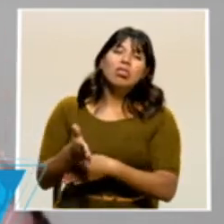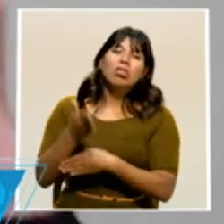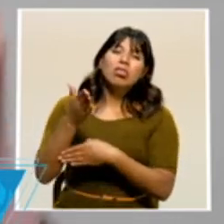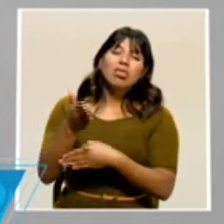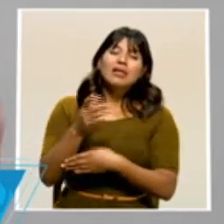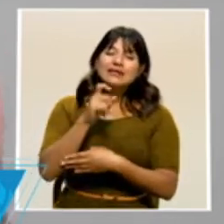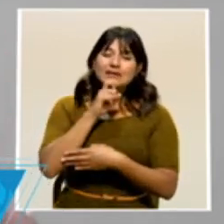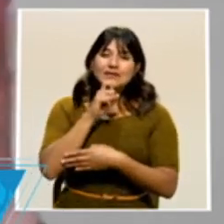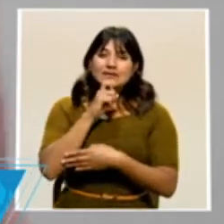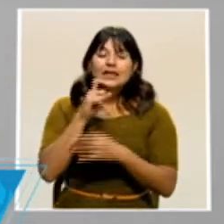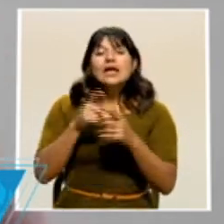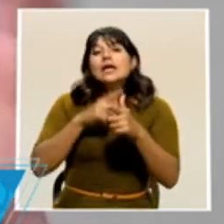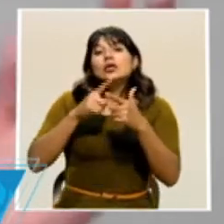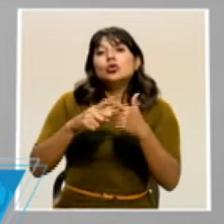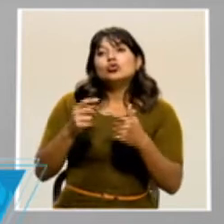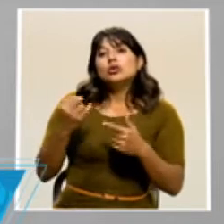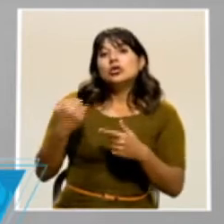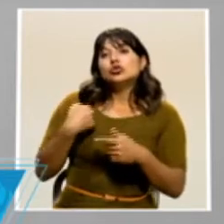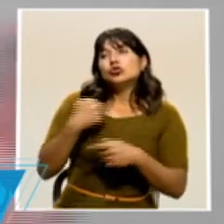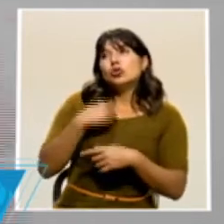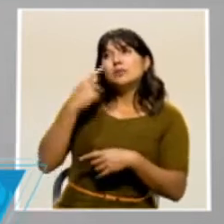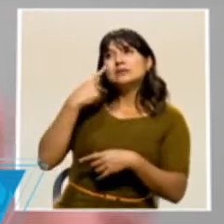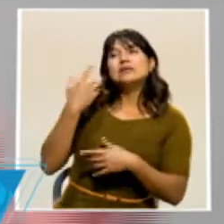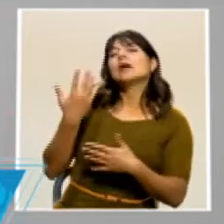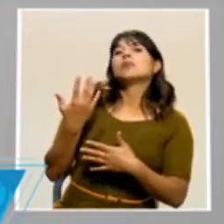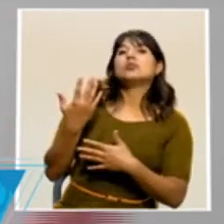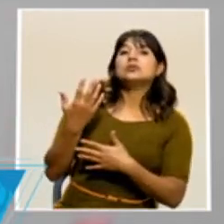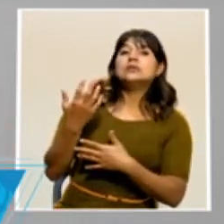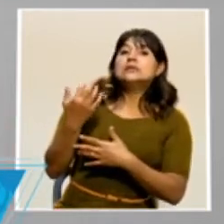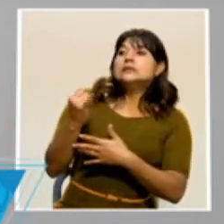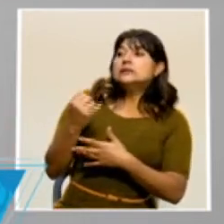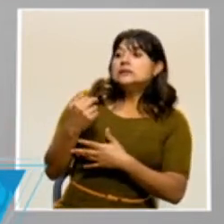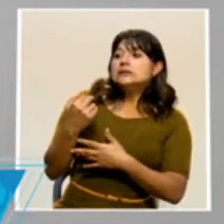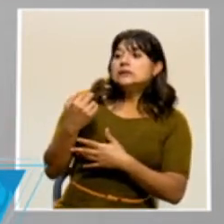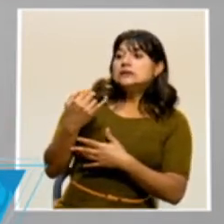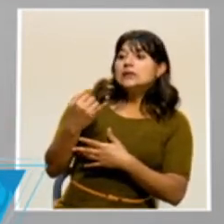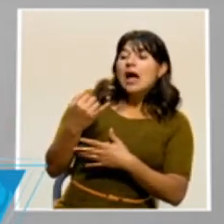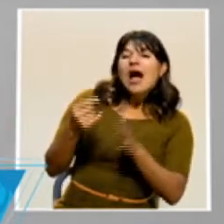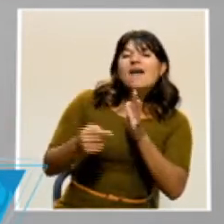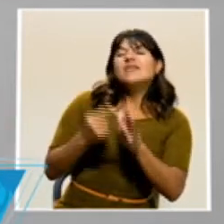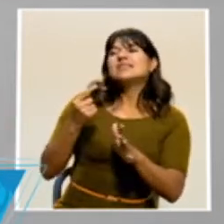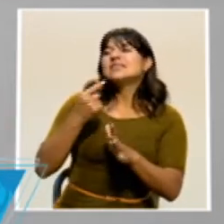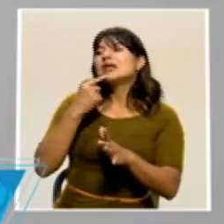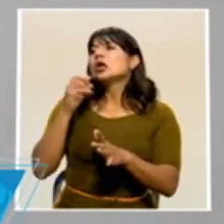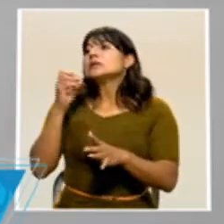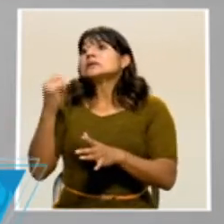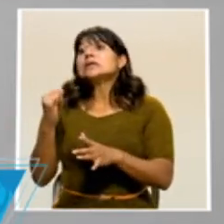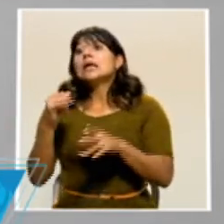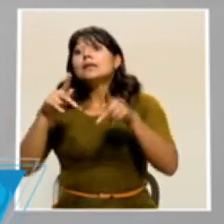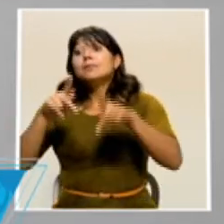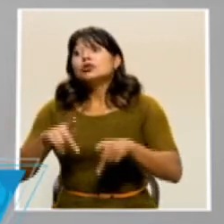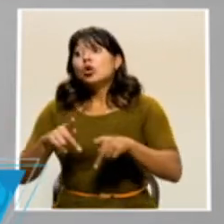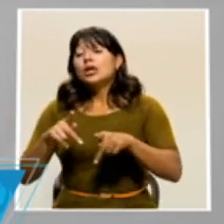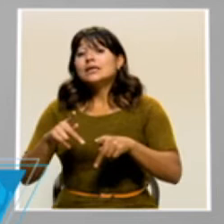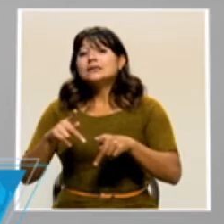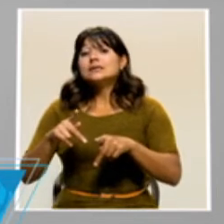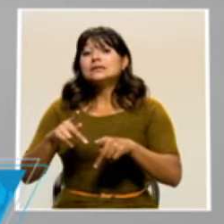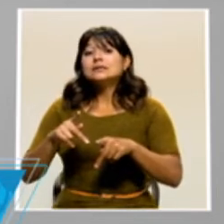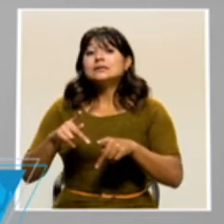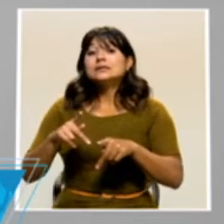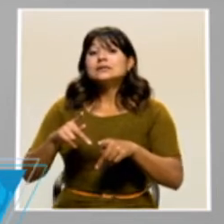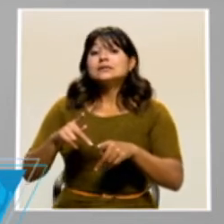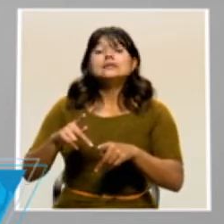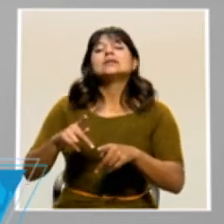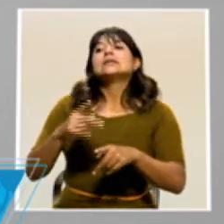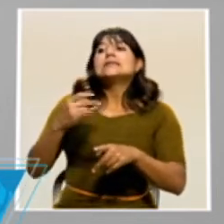bueno, si sumamos y restamos y evitamos la evasión, tal vez no tendríamos déficit, pero bueno, en este momento no